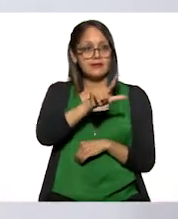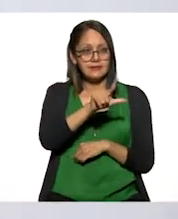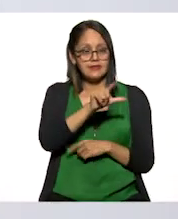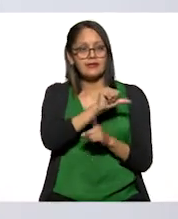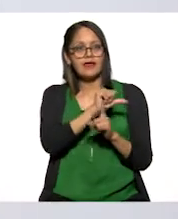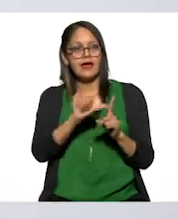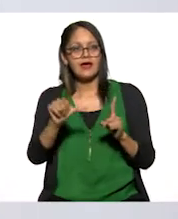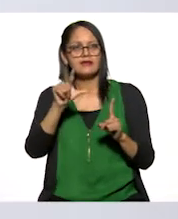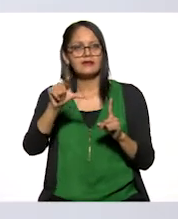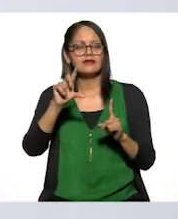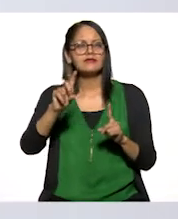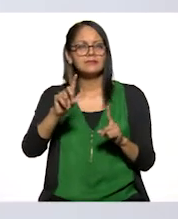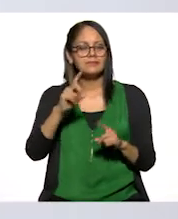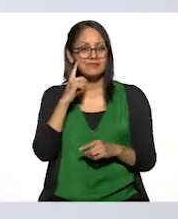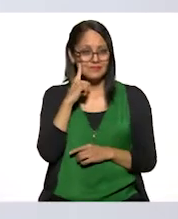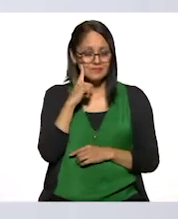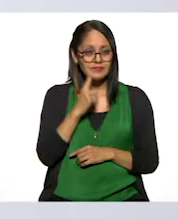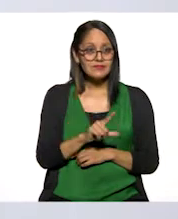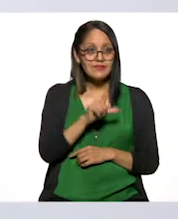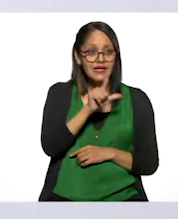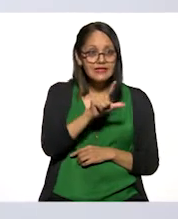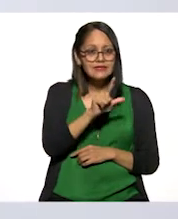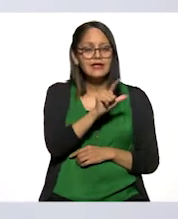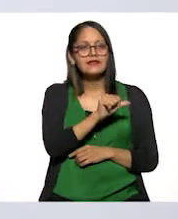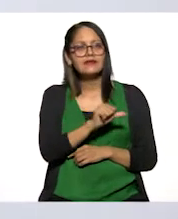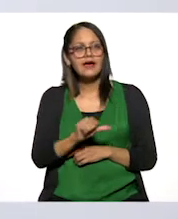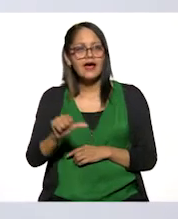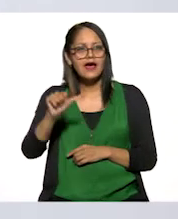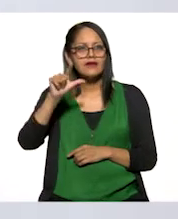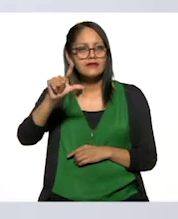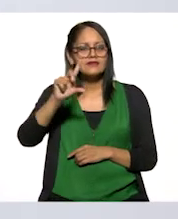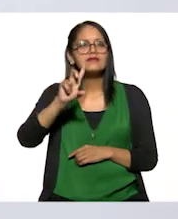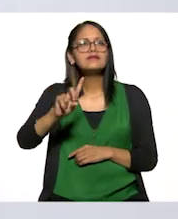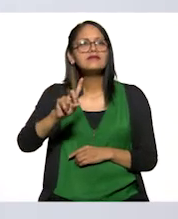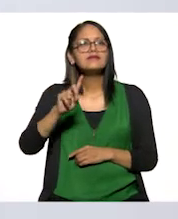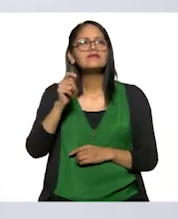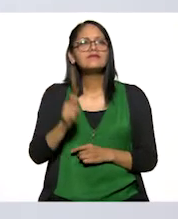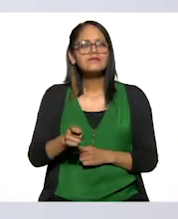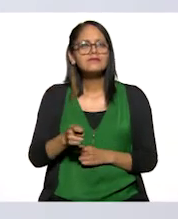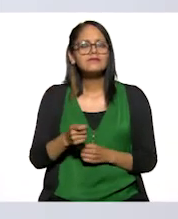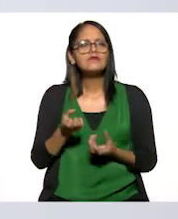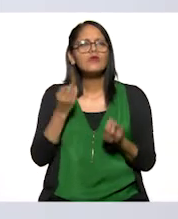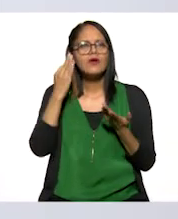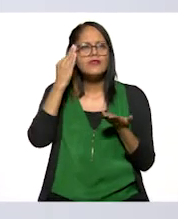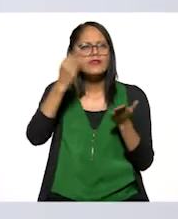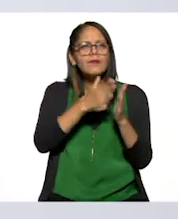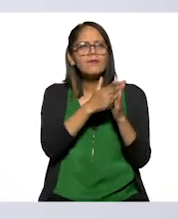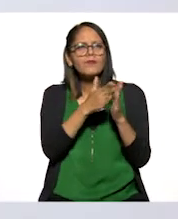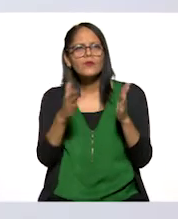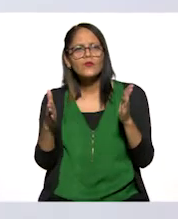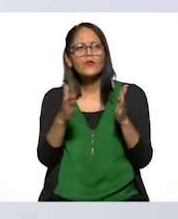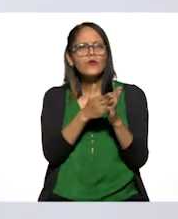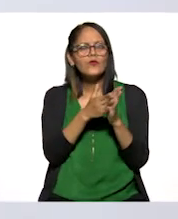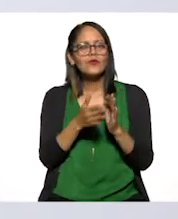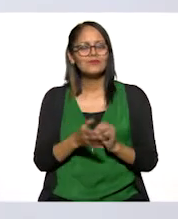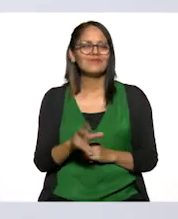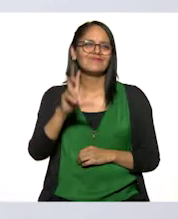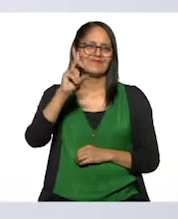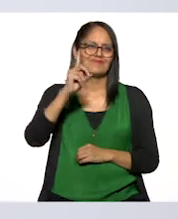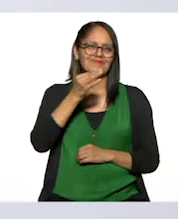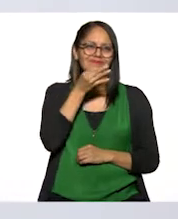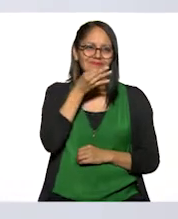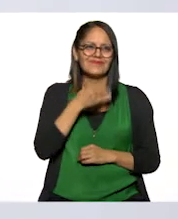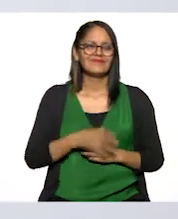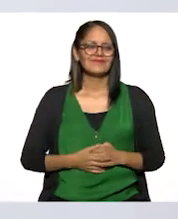a 17.30. De las 17 horas a las 17.30 horas, ¿cuánto tiempo pasó? ¡Ah, 30